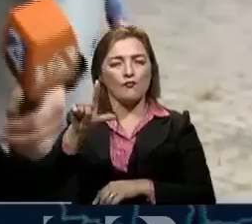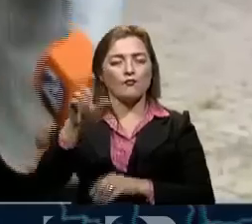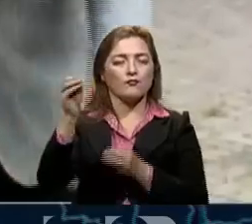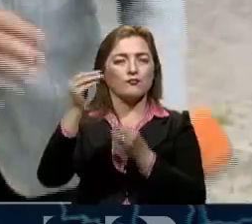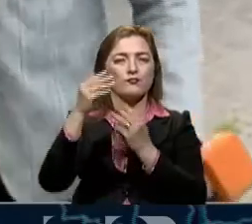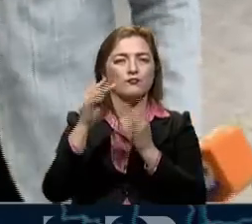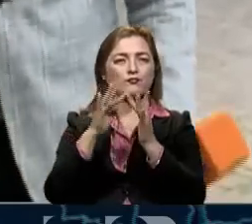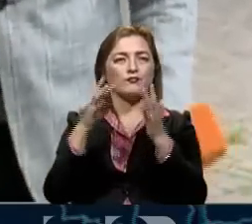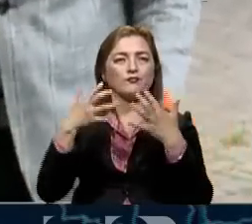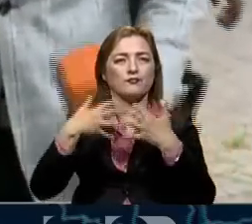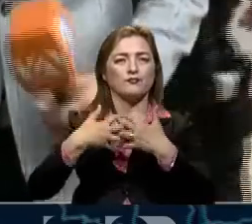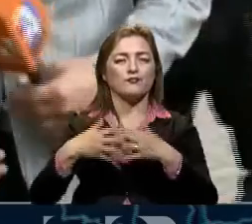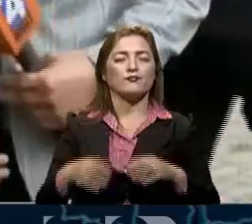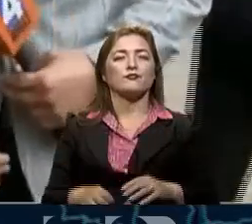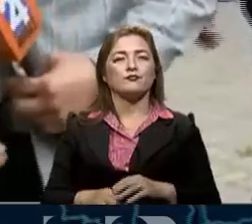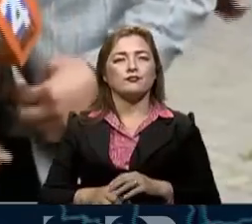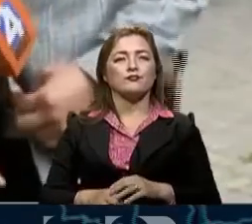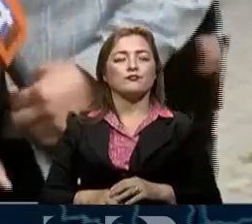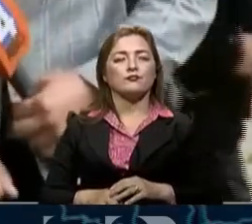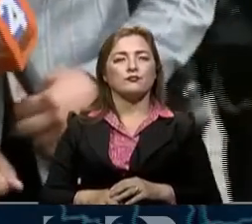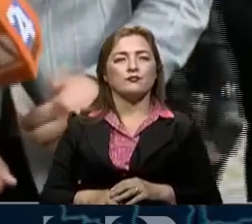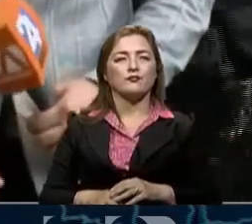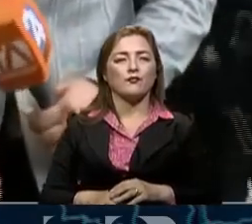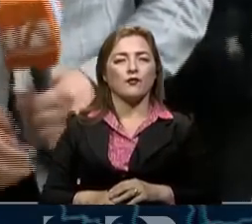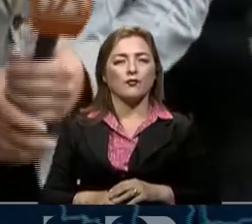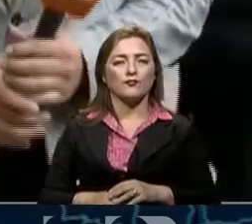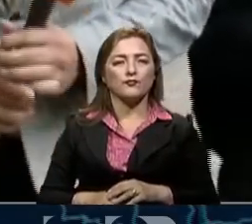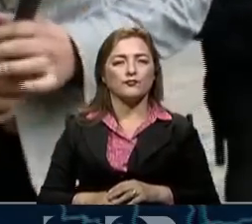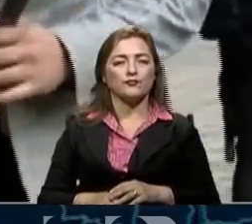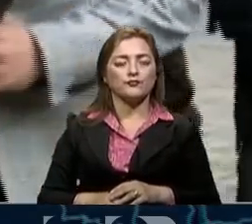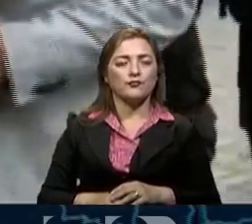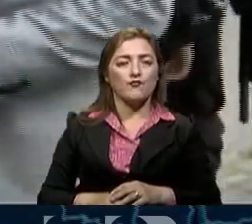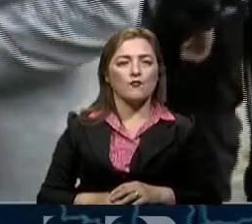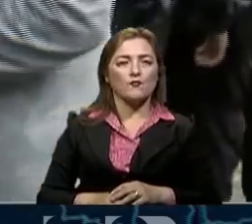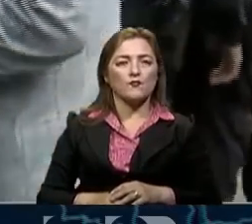lugar y de inmediato nos va a entregar todos los detalles. Paul, te escuchamos. Adelante.